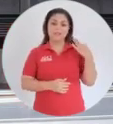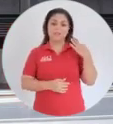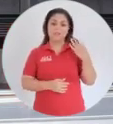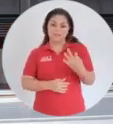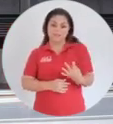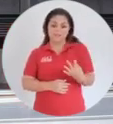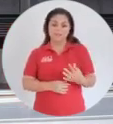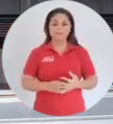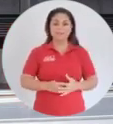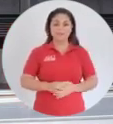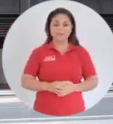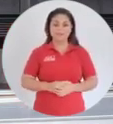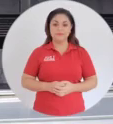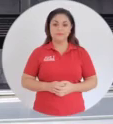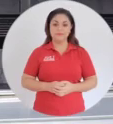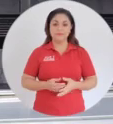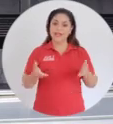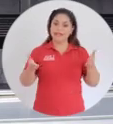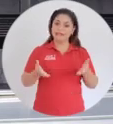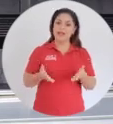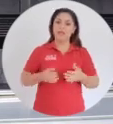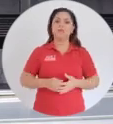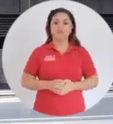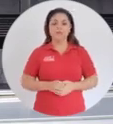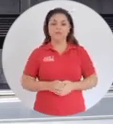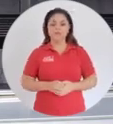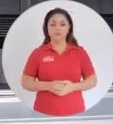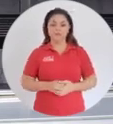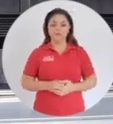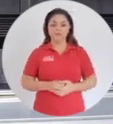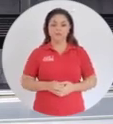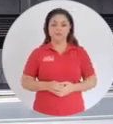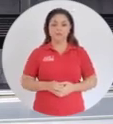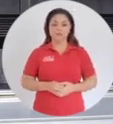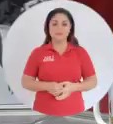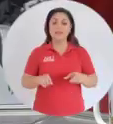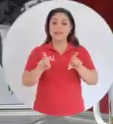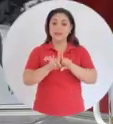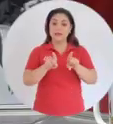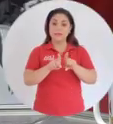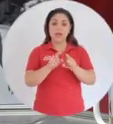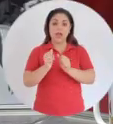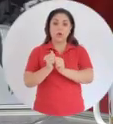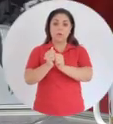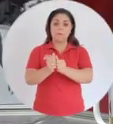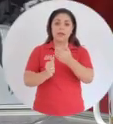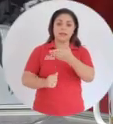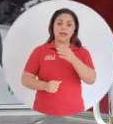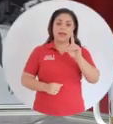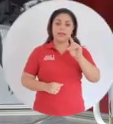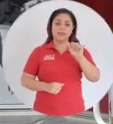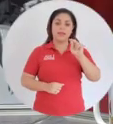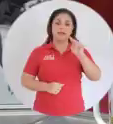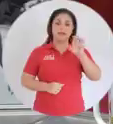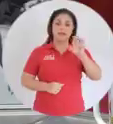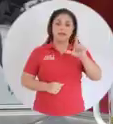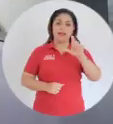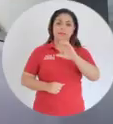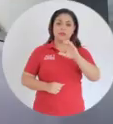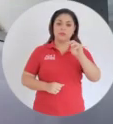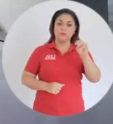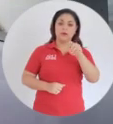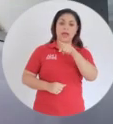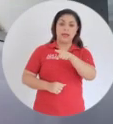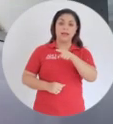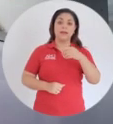Muchísimas gracias, Maribel, por la invitación, y acá estamos, por supuesto. También nos acompaña Daniel Camacho Monge, quien es